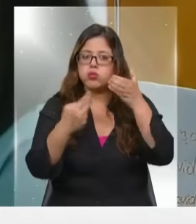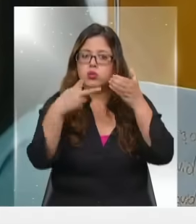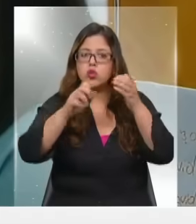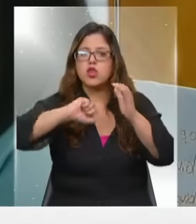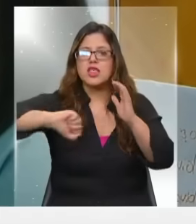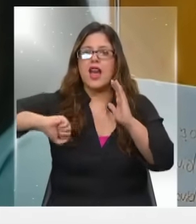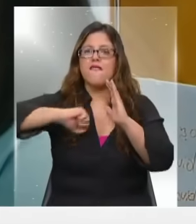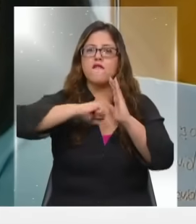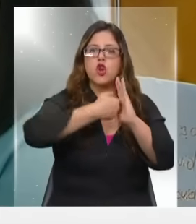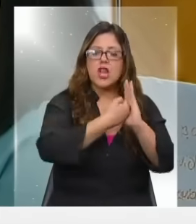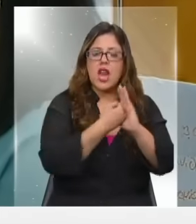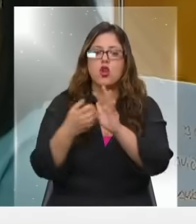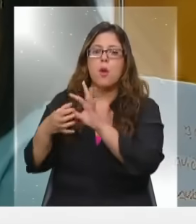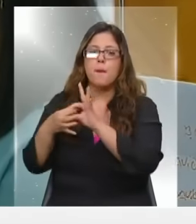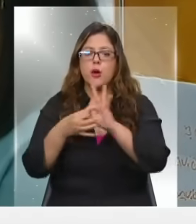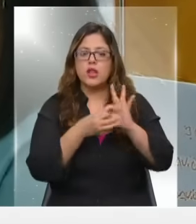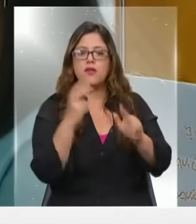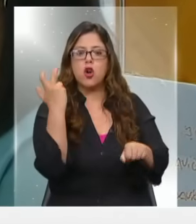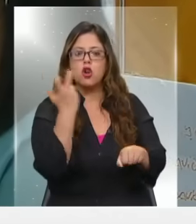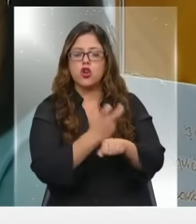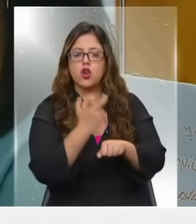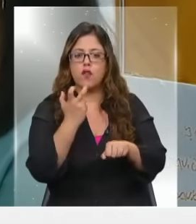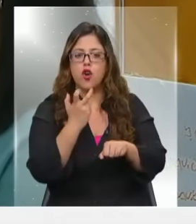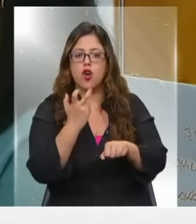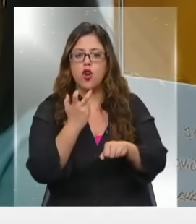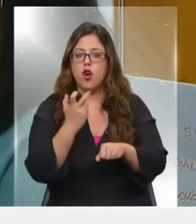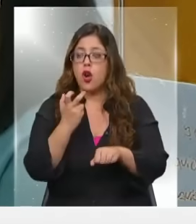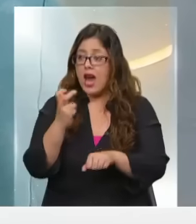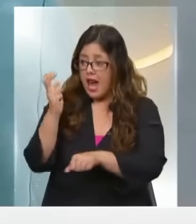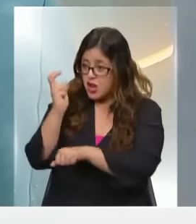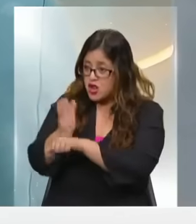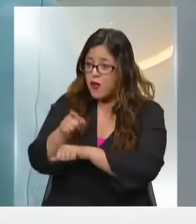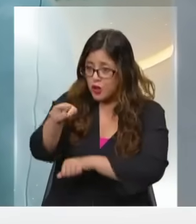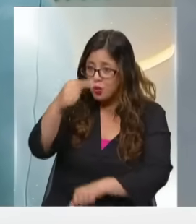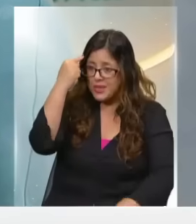el motivo está bloqueado por robo. Era robado como tú pensabas.